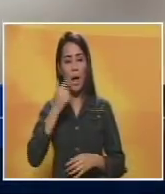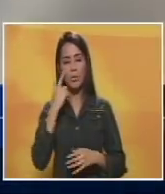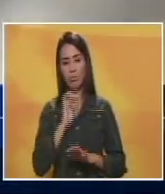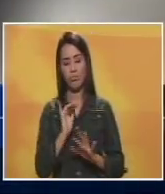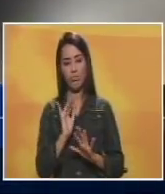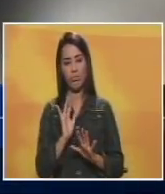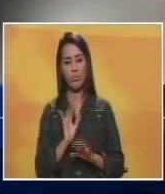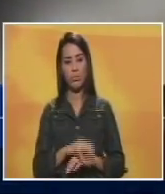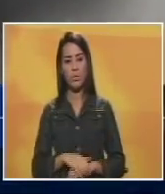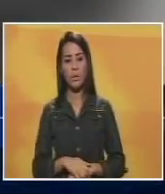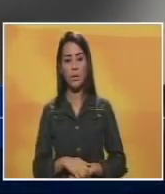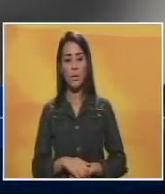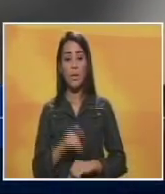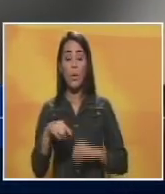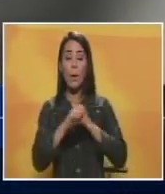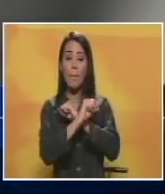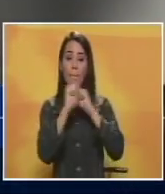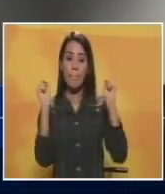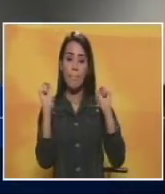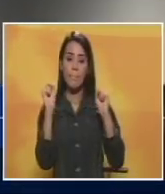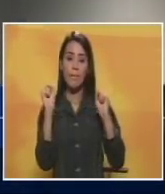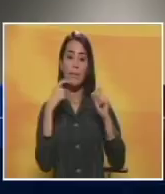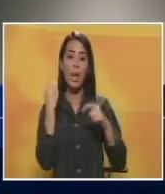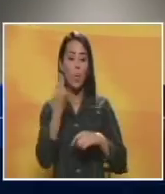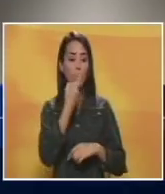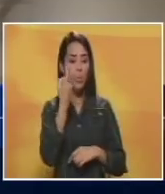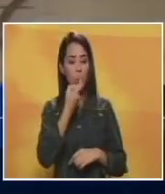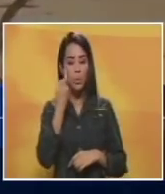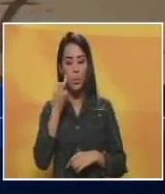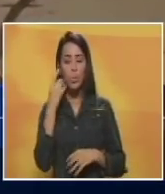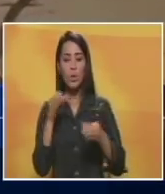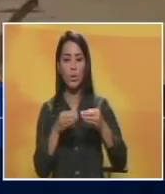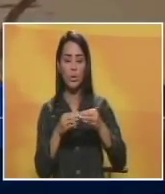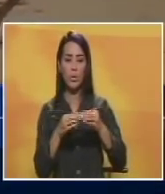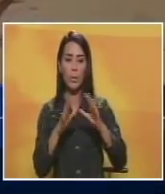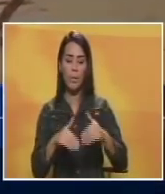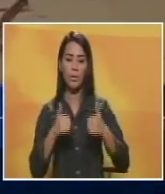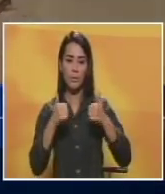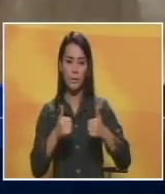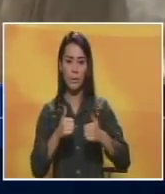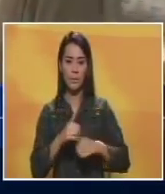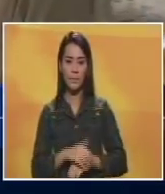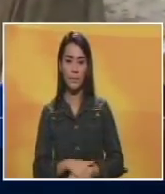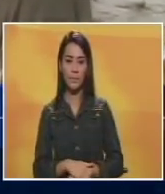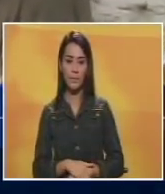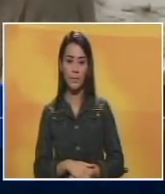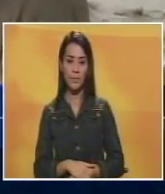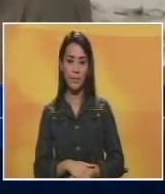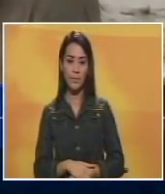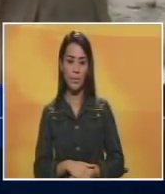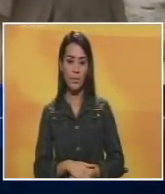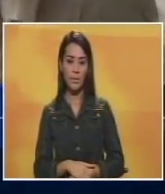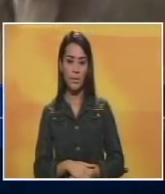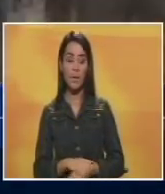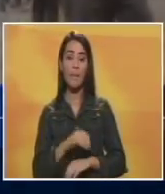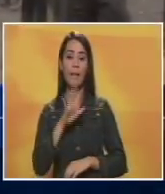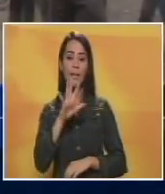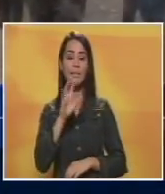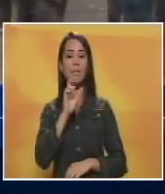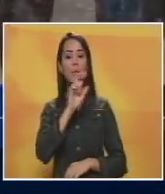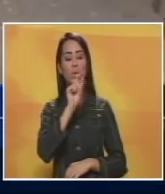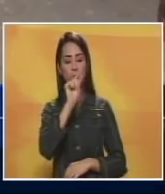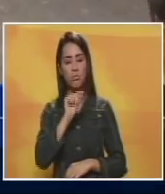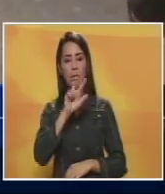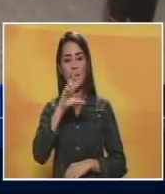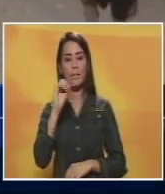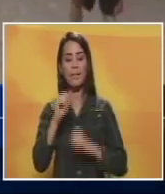hasta el momento. Hoy por la mañana se reanudaron las labores de búsqueda por parte de los equipos de rescate, quienes llegaron desde las 5:30 de la